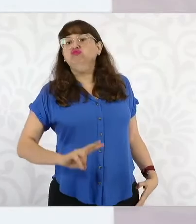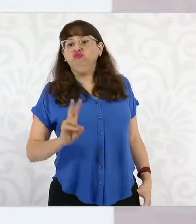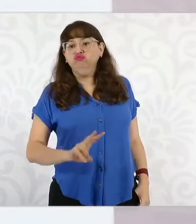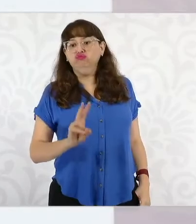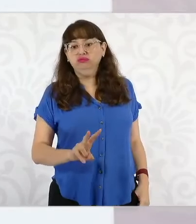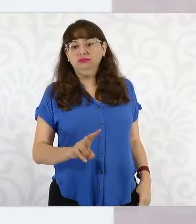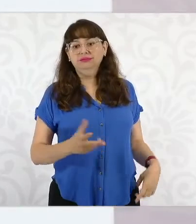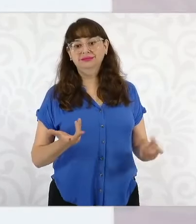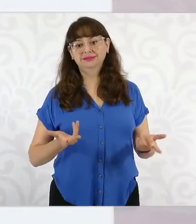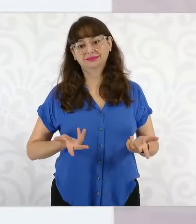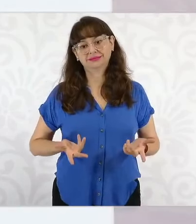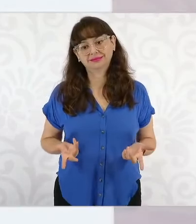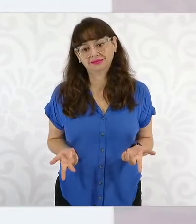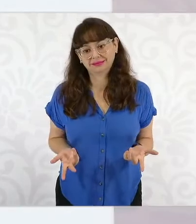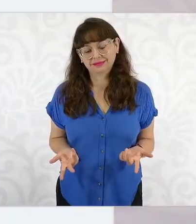Entonces construyen